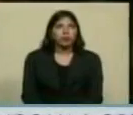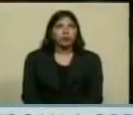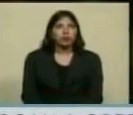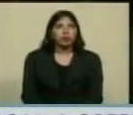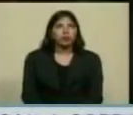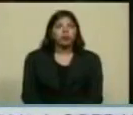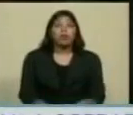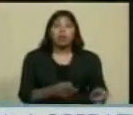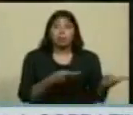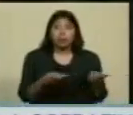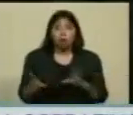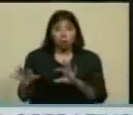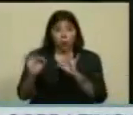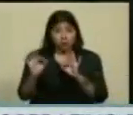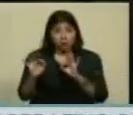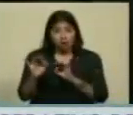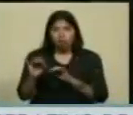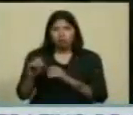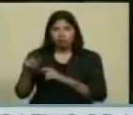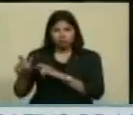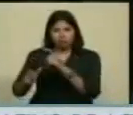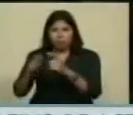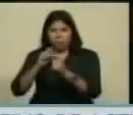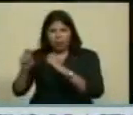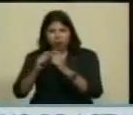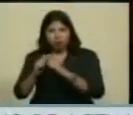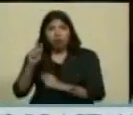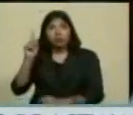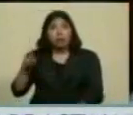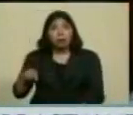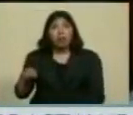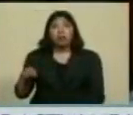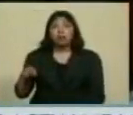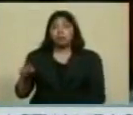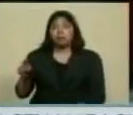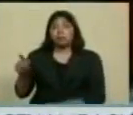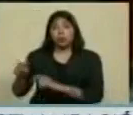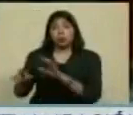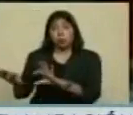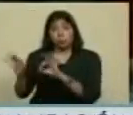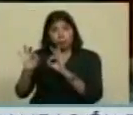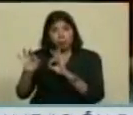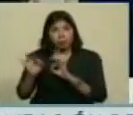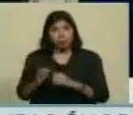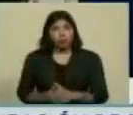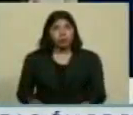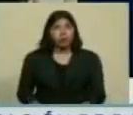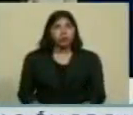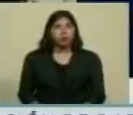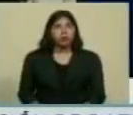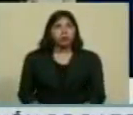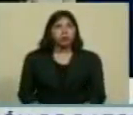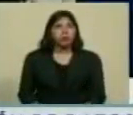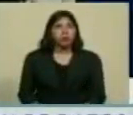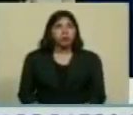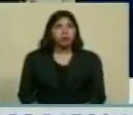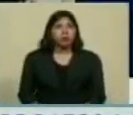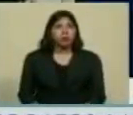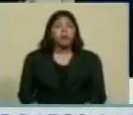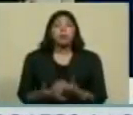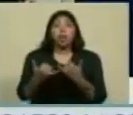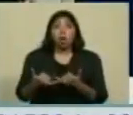Invitados especiales, medios de comunicación y personalidades que asisten la mañana de hoy. A